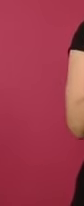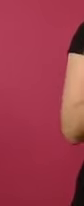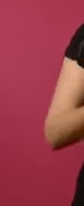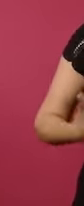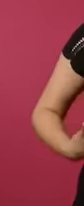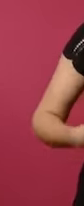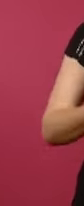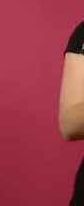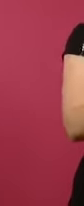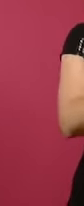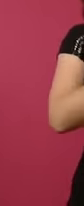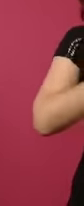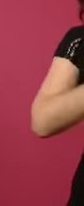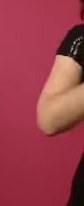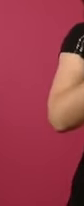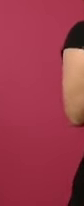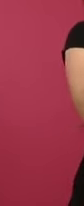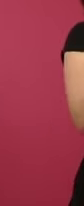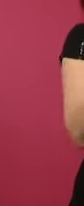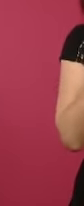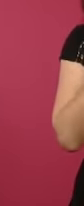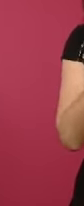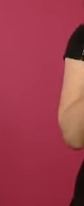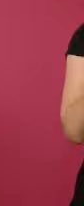no al influyentismo.